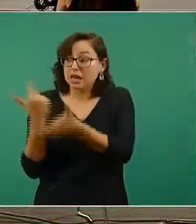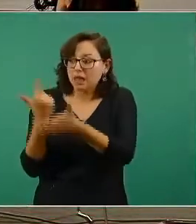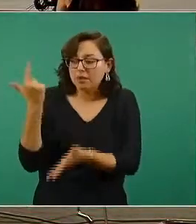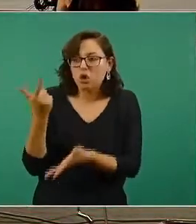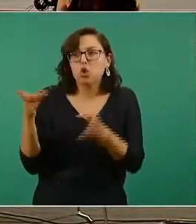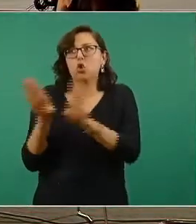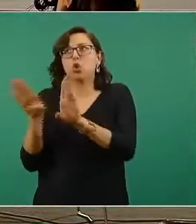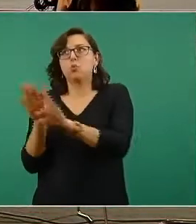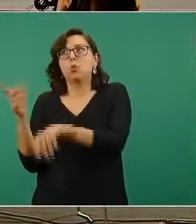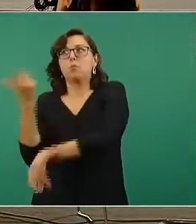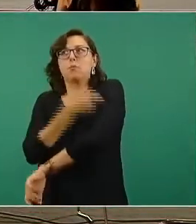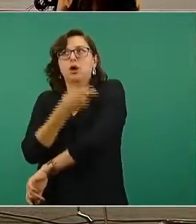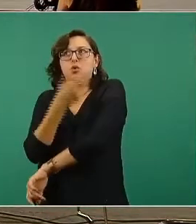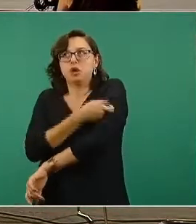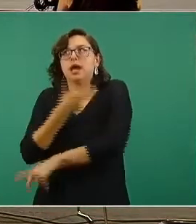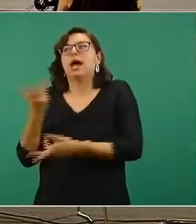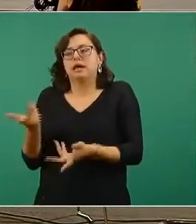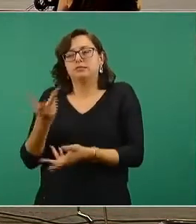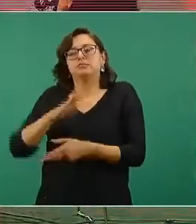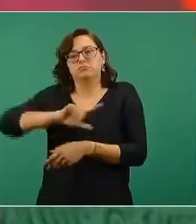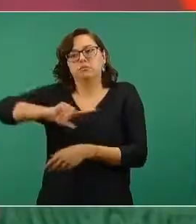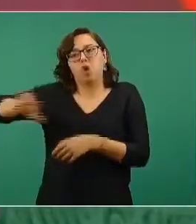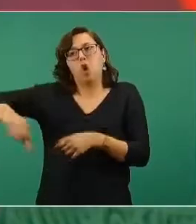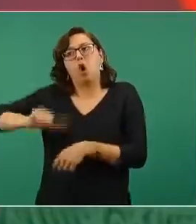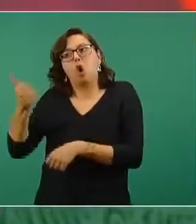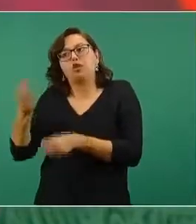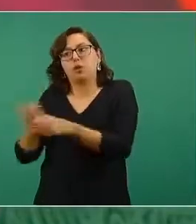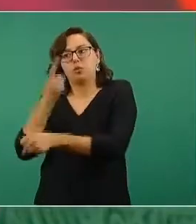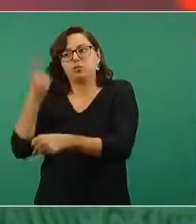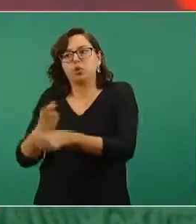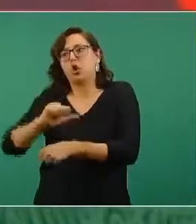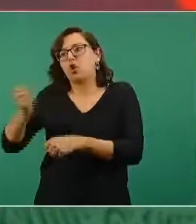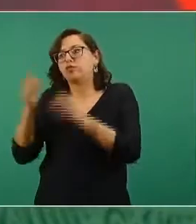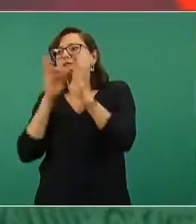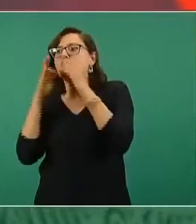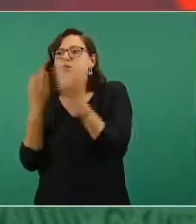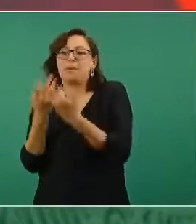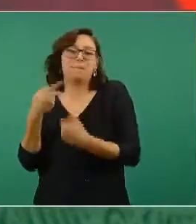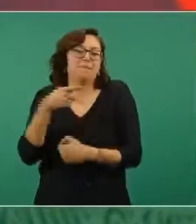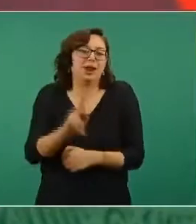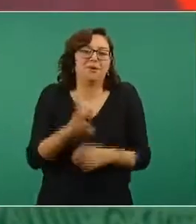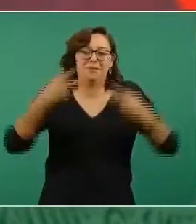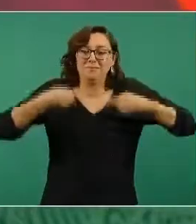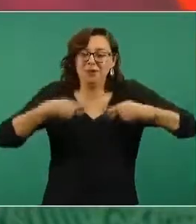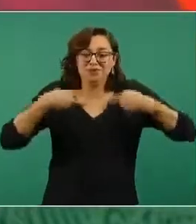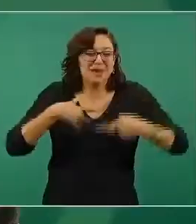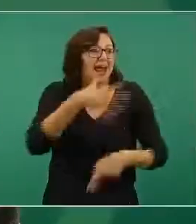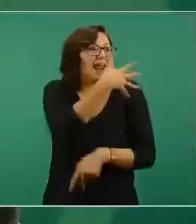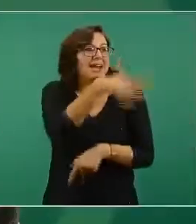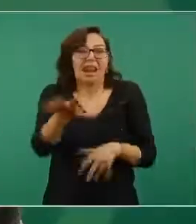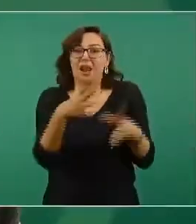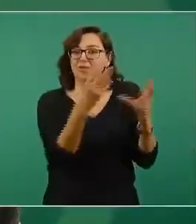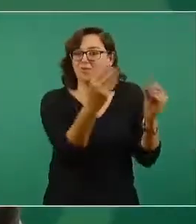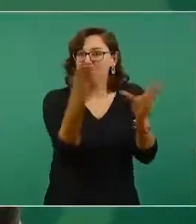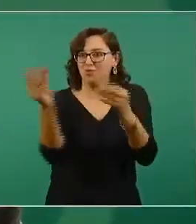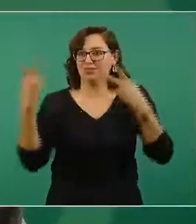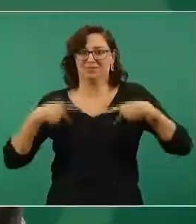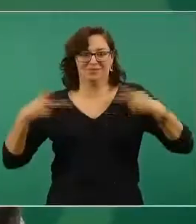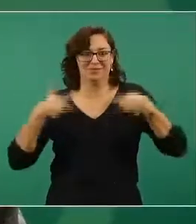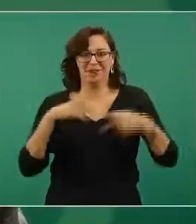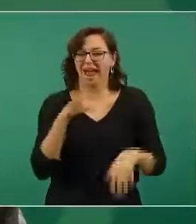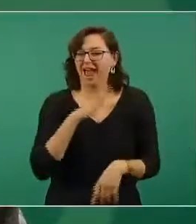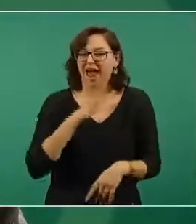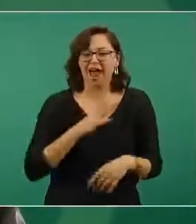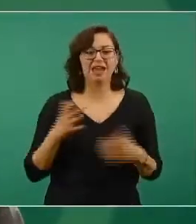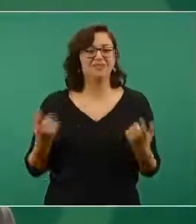Ahora, alergias, que hay muchísimas, hay personas que tienen alergia, en general no. Digo, requieren observación, es bueno que lo reporten